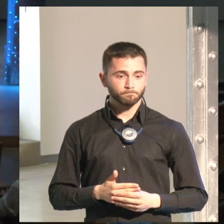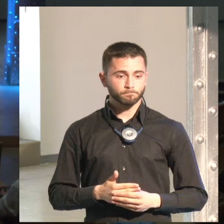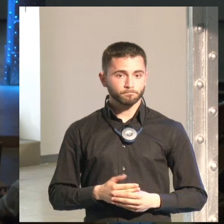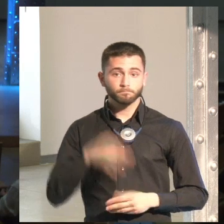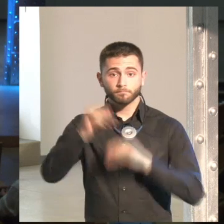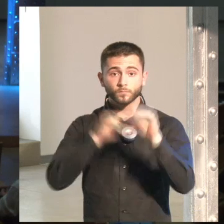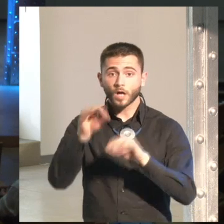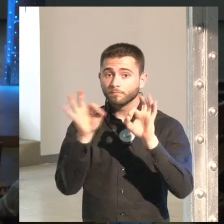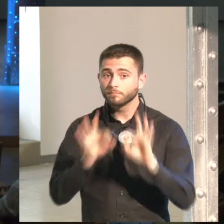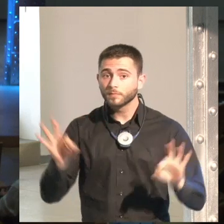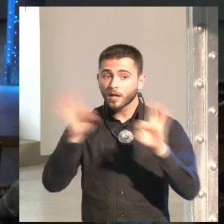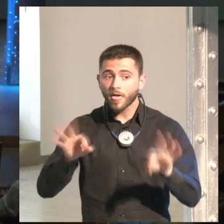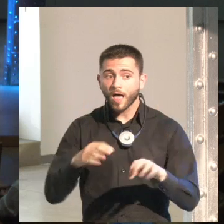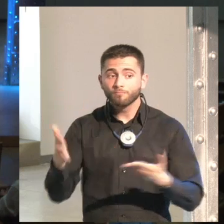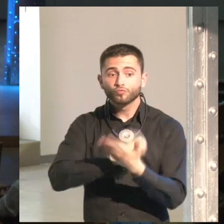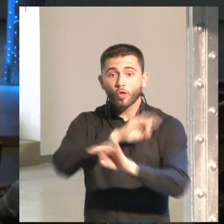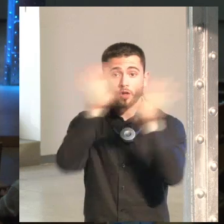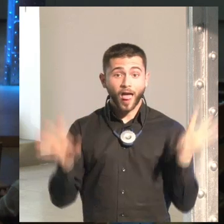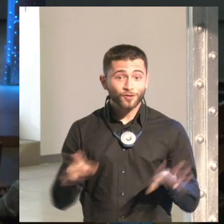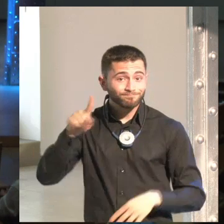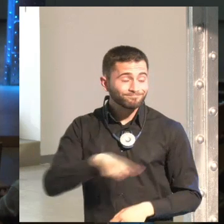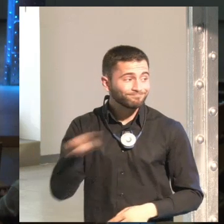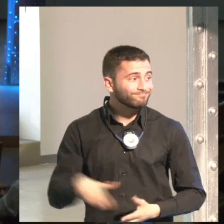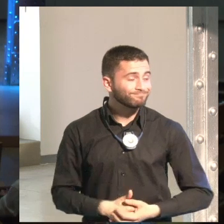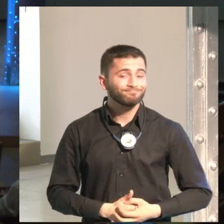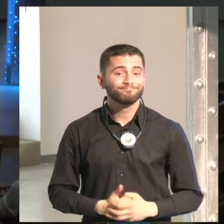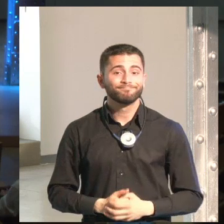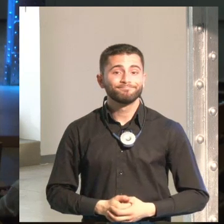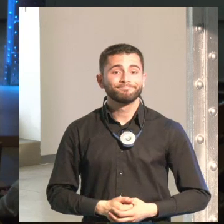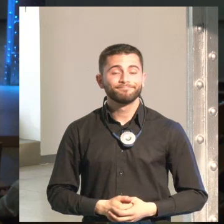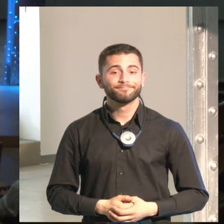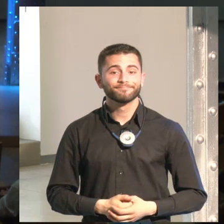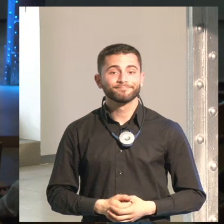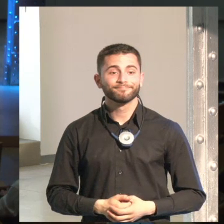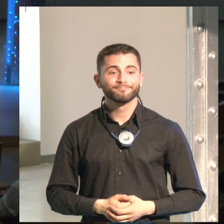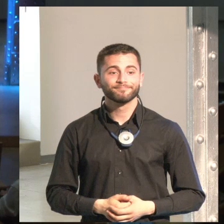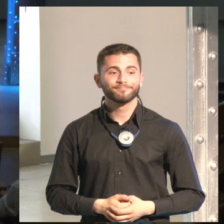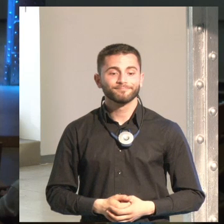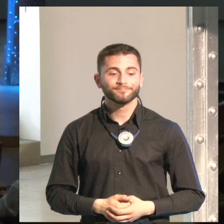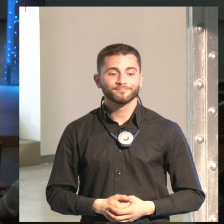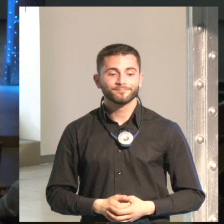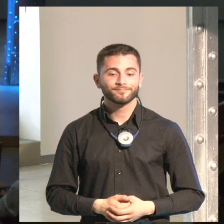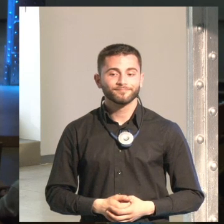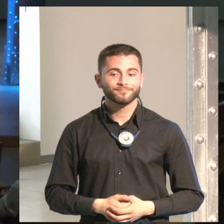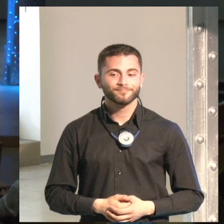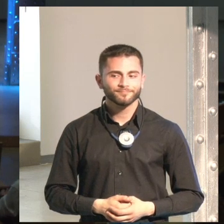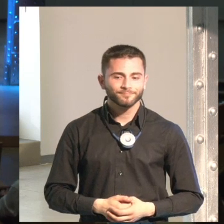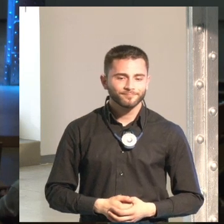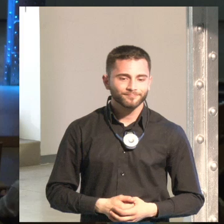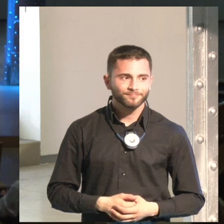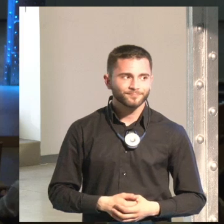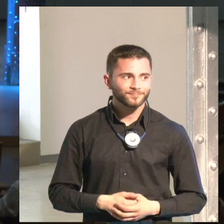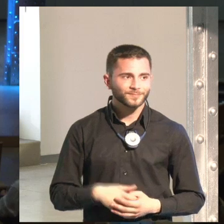¿Ninguna pregunta? ¿Ha quedado todo claro? Uy, qué peligroso. Muy peligroso, sí. Bueno, ahí hay una... Juan Luis,